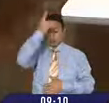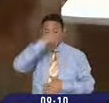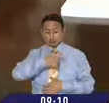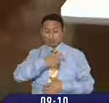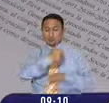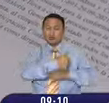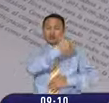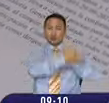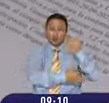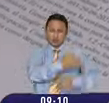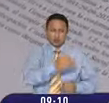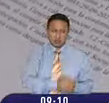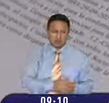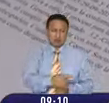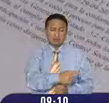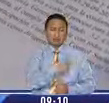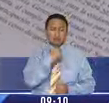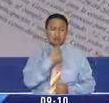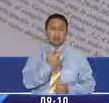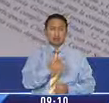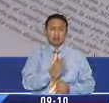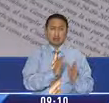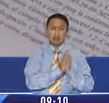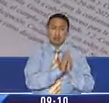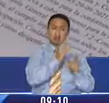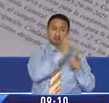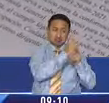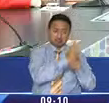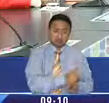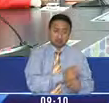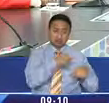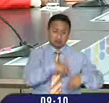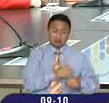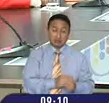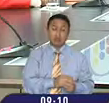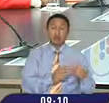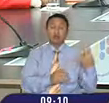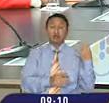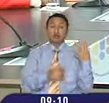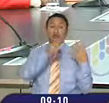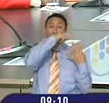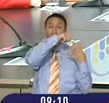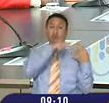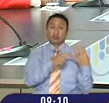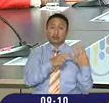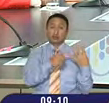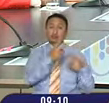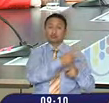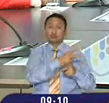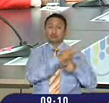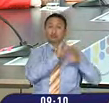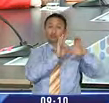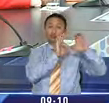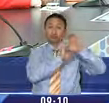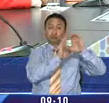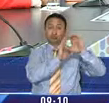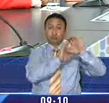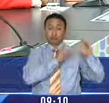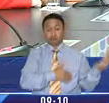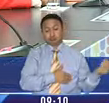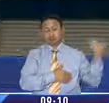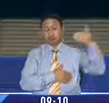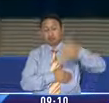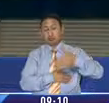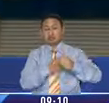Concordia, Ángel Lindao, que tras una acción de protección permitió que Hernán Ulloa, María Fernanda Rivadeneira y Bede Estupiñán y